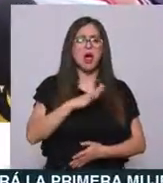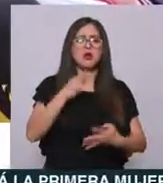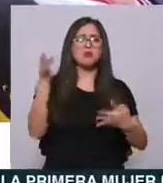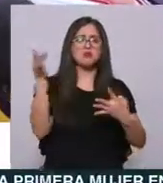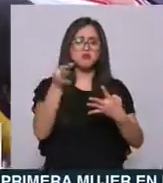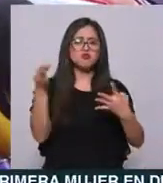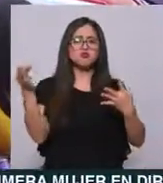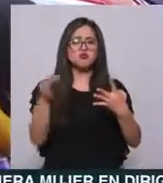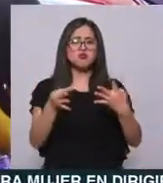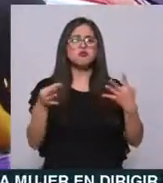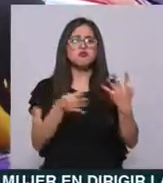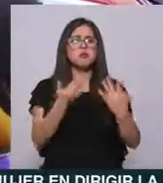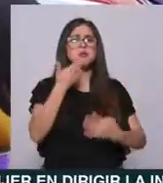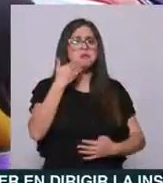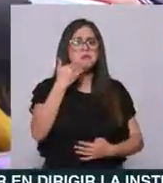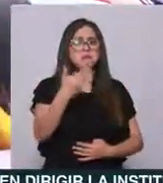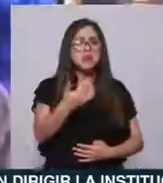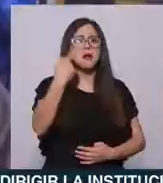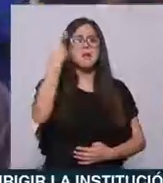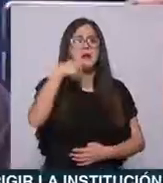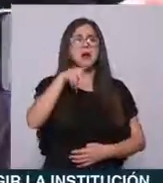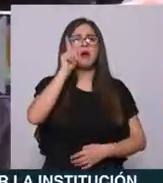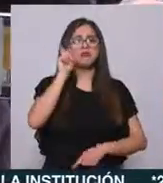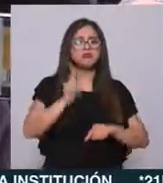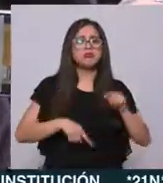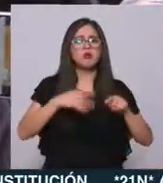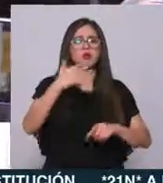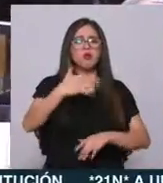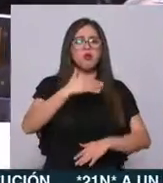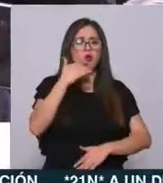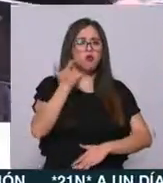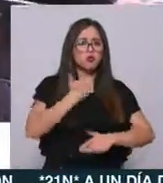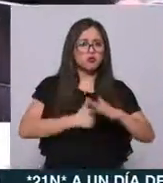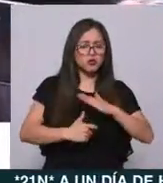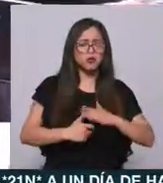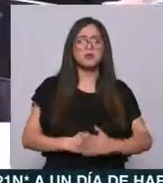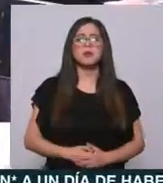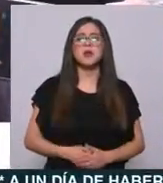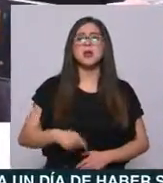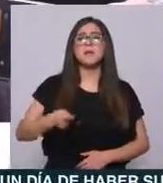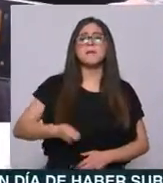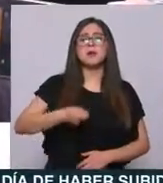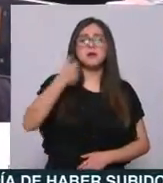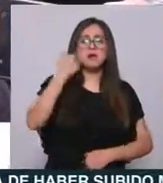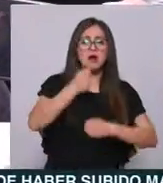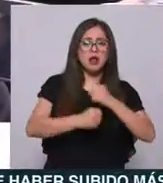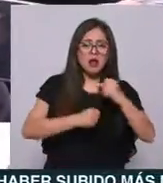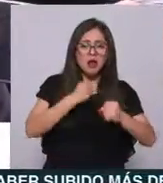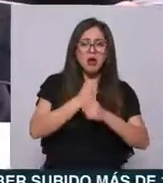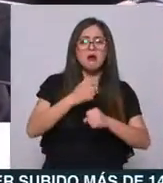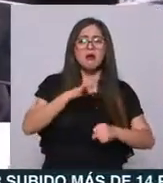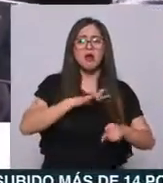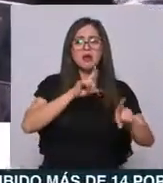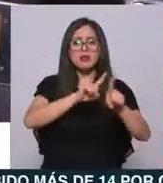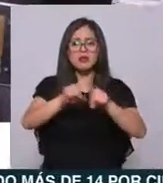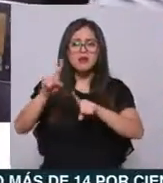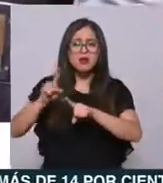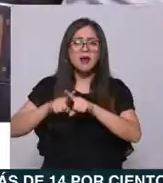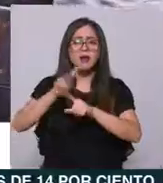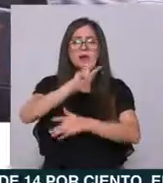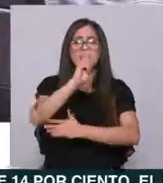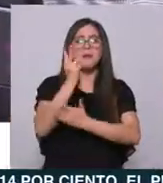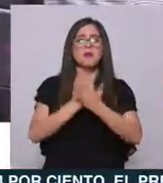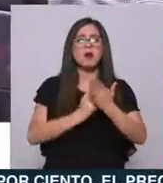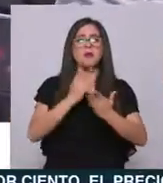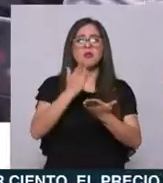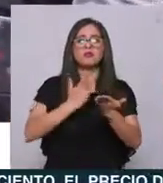ganados en la lucha contra la corrupción. En un primer año se sentan las bases, hay una serie de programas que han venido arrancando tal y